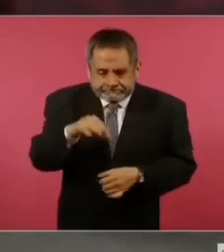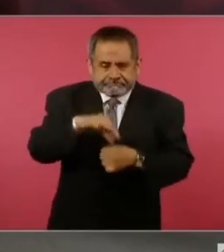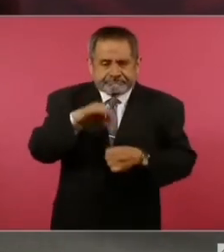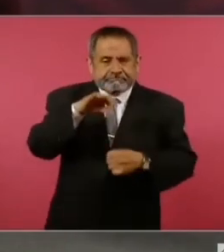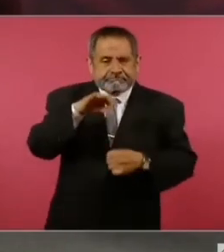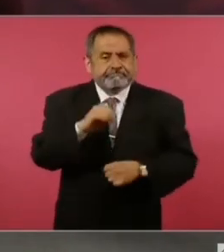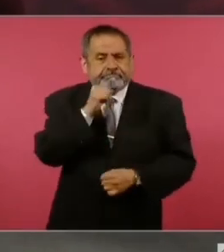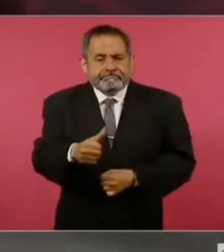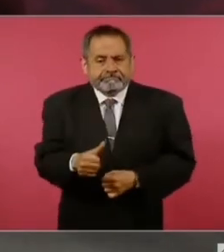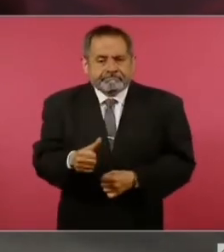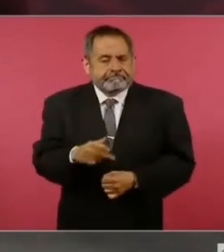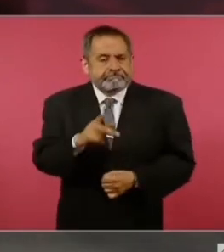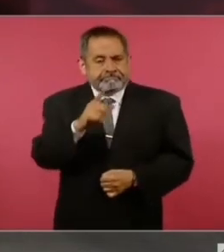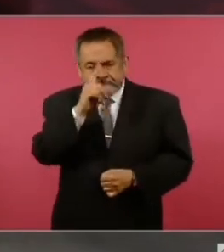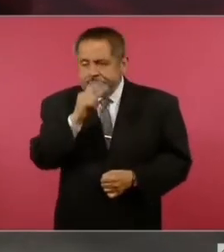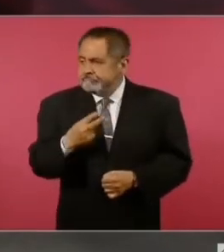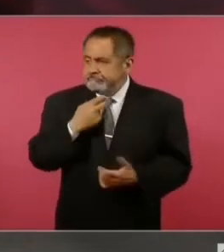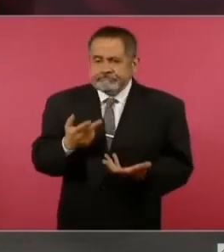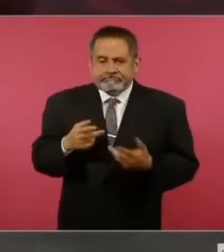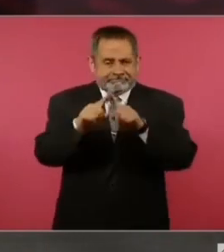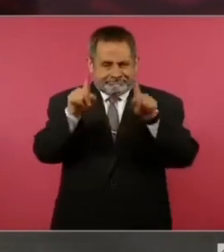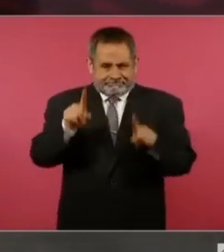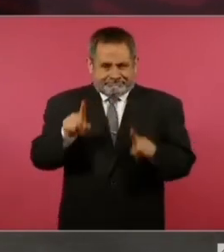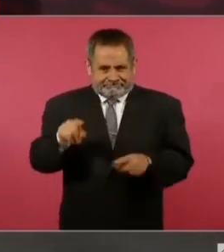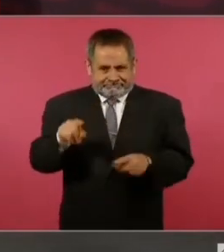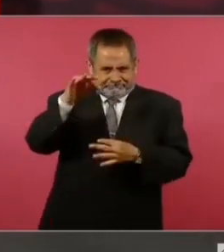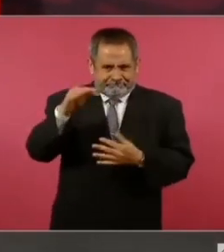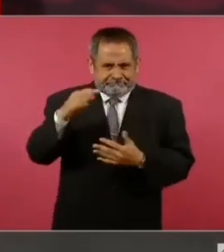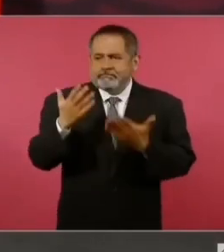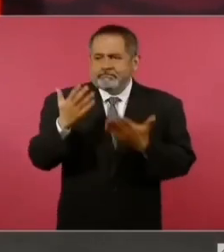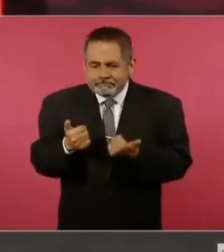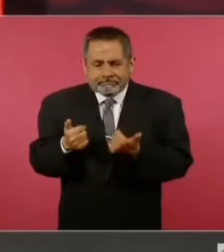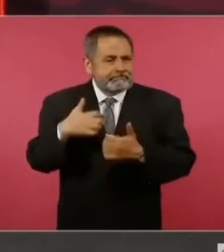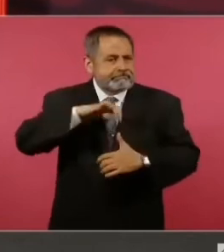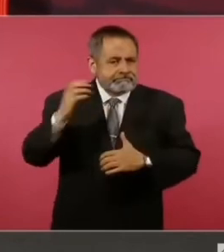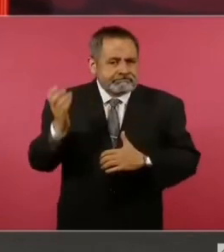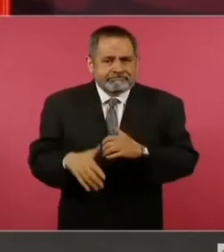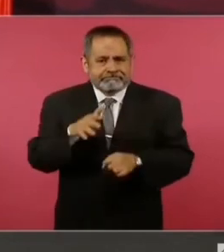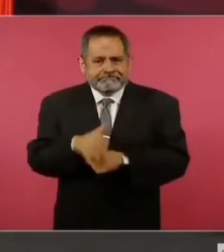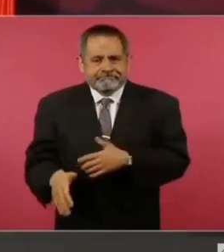votar, no alcanzaron las boletas,